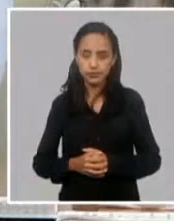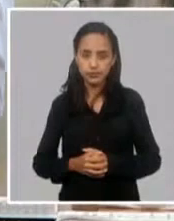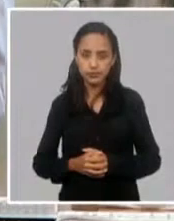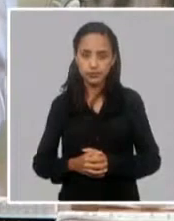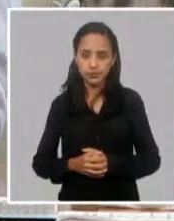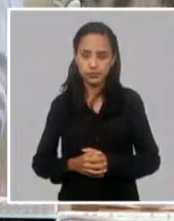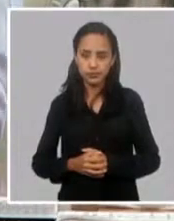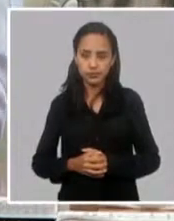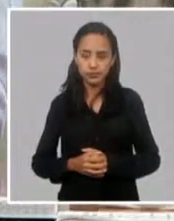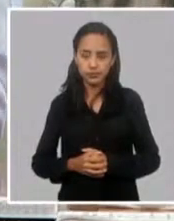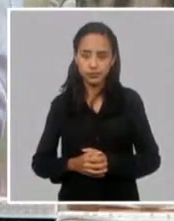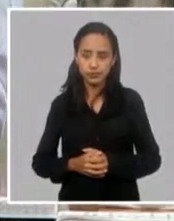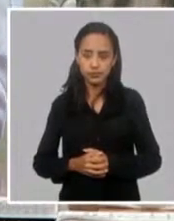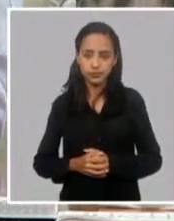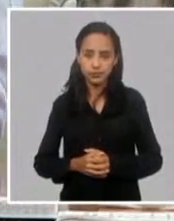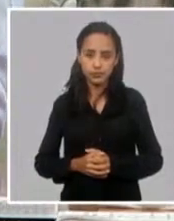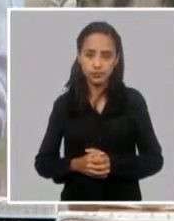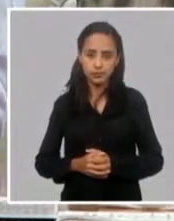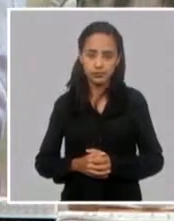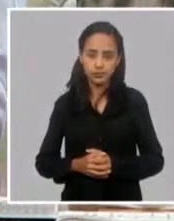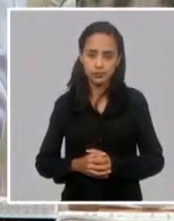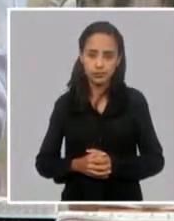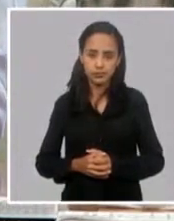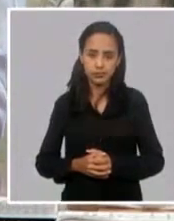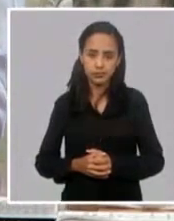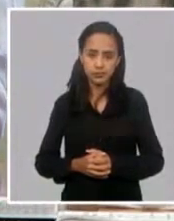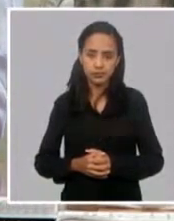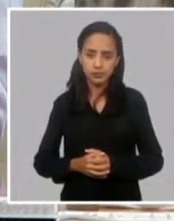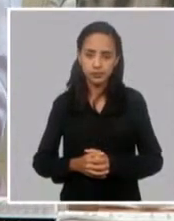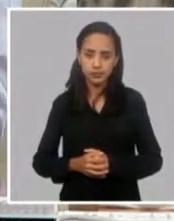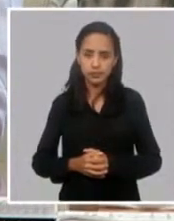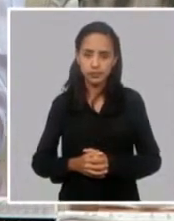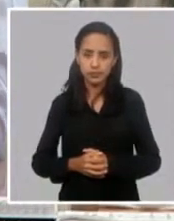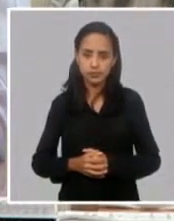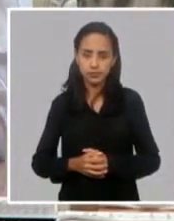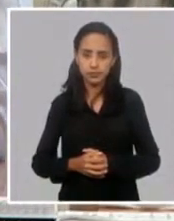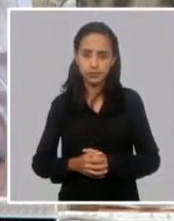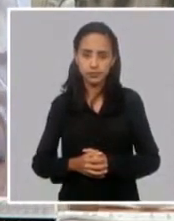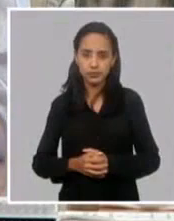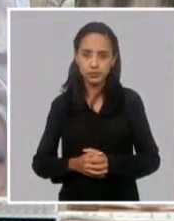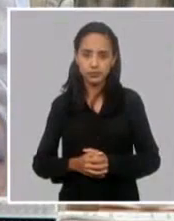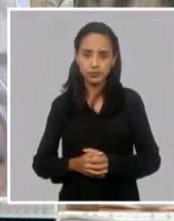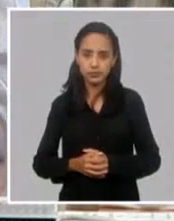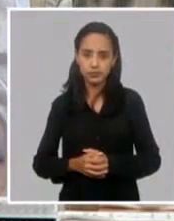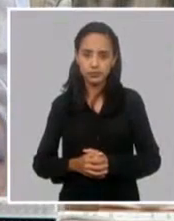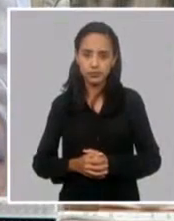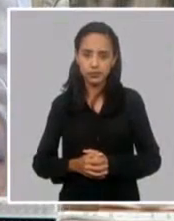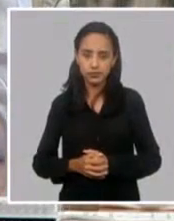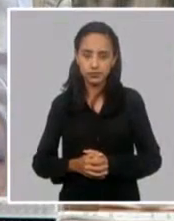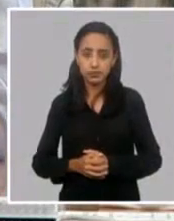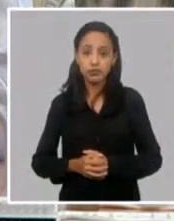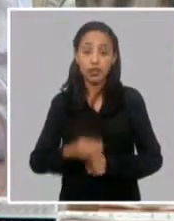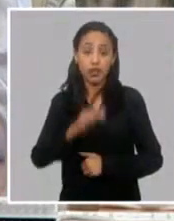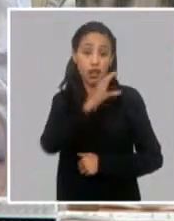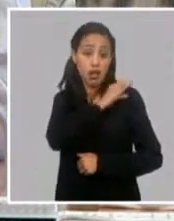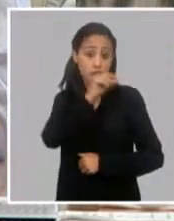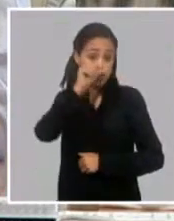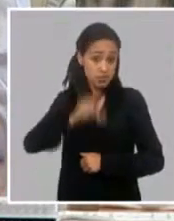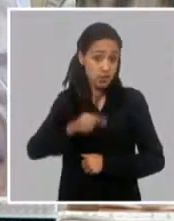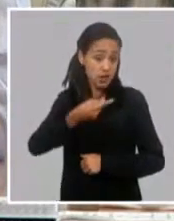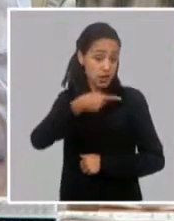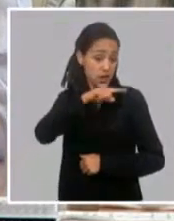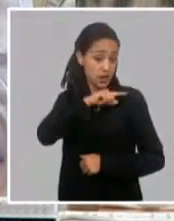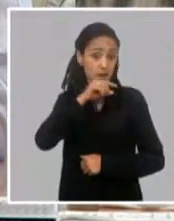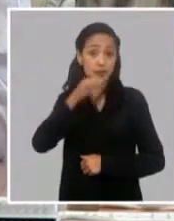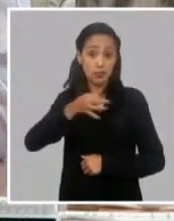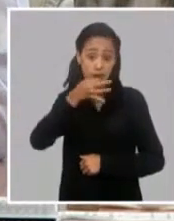en el martes y en el día de hoy. Yo creo que todo esto responde indudablemente, y nuestro canciller ha lo denunciado, a un